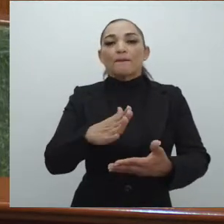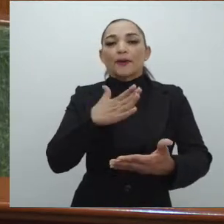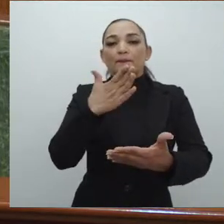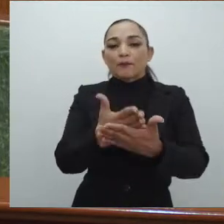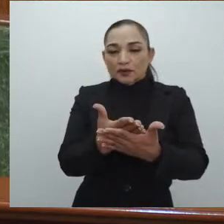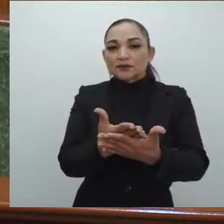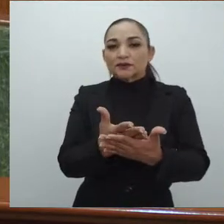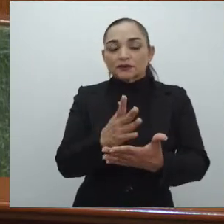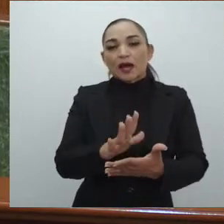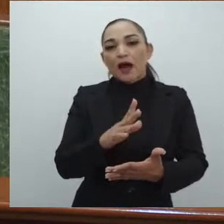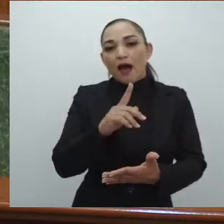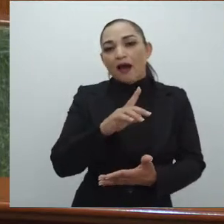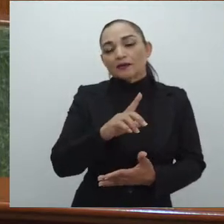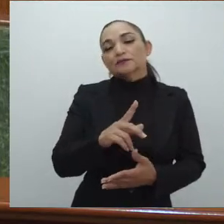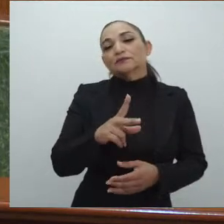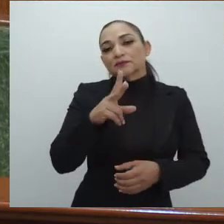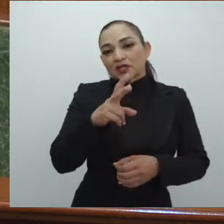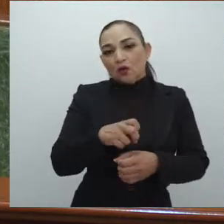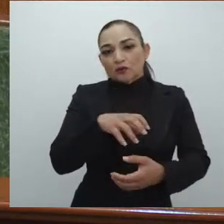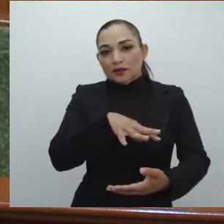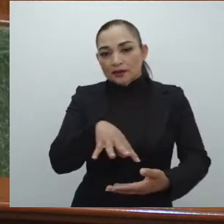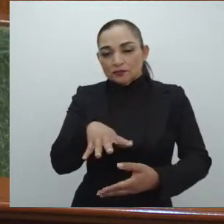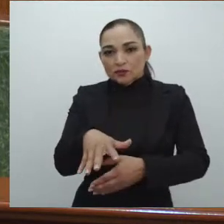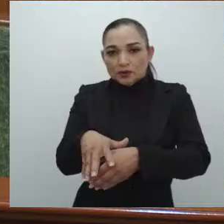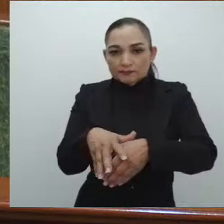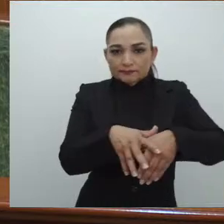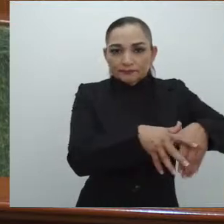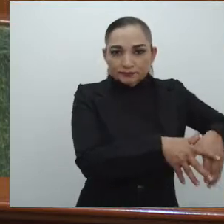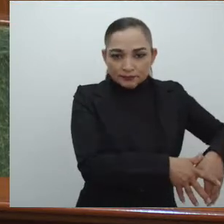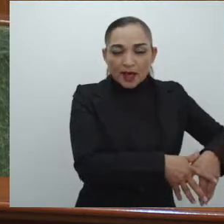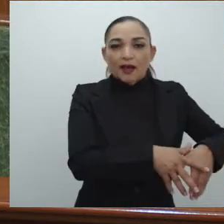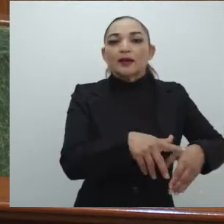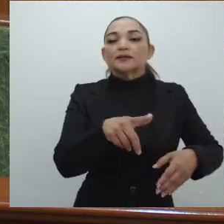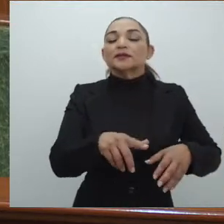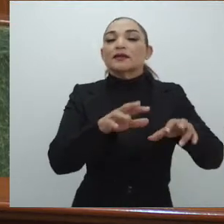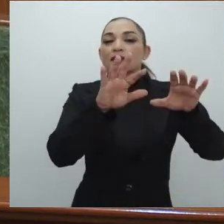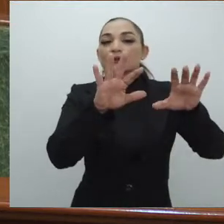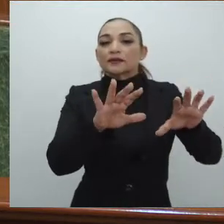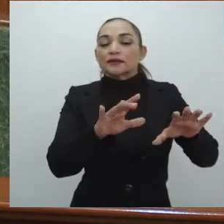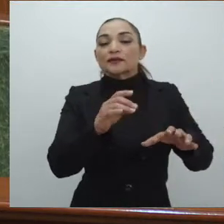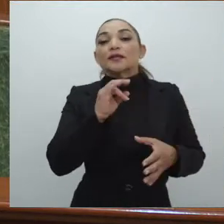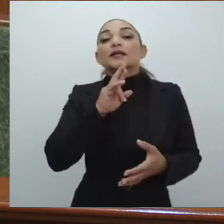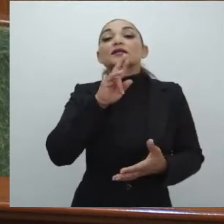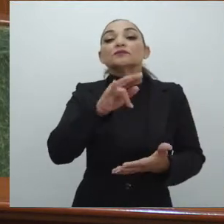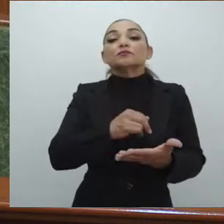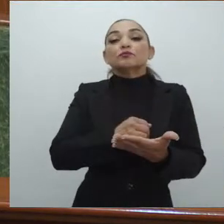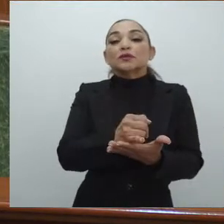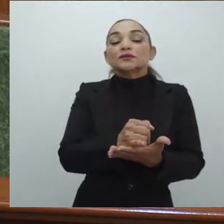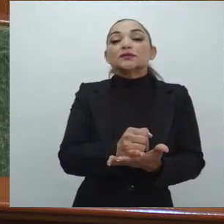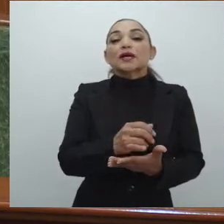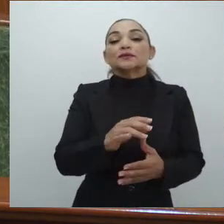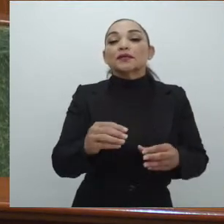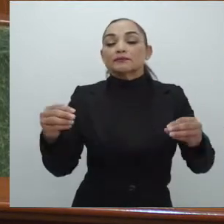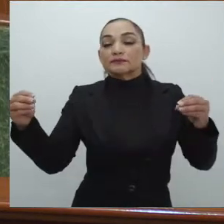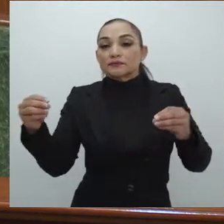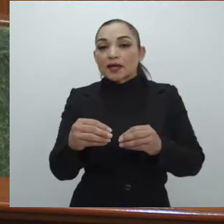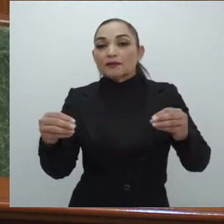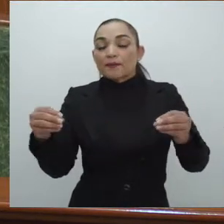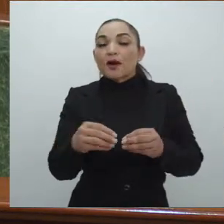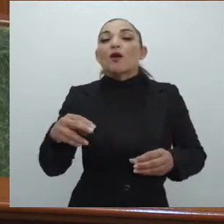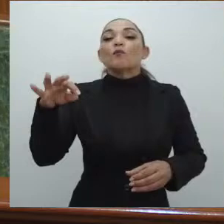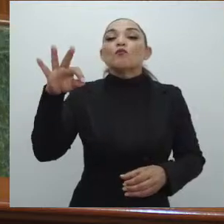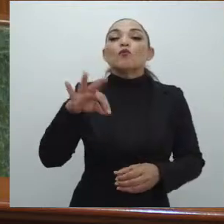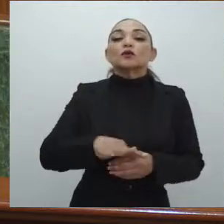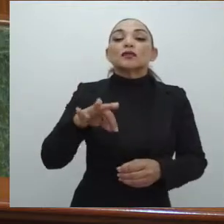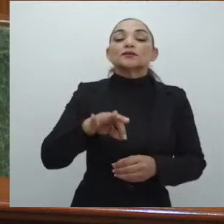Ismael Guerrero Alarcón para que se le dispense la segunda a este dictamen y se ponga a discusión, por lo que en votación económica se pregunta si se aprueba